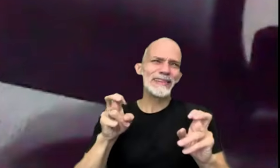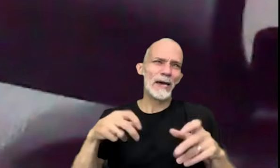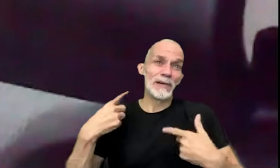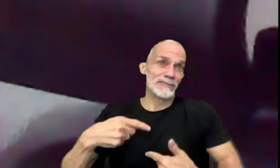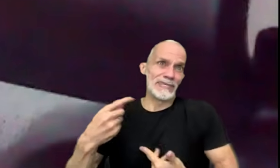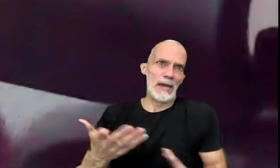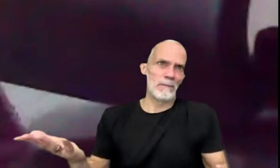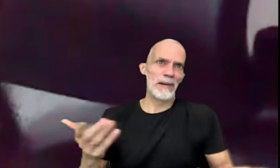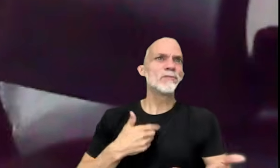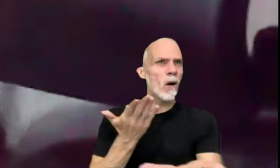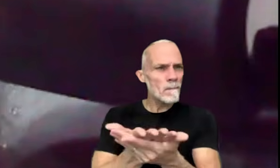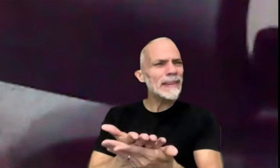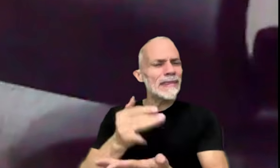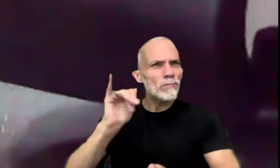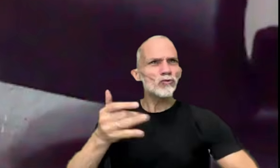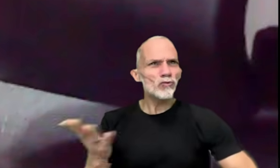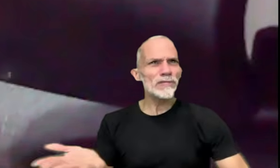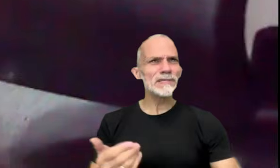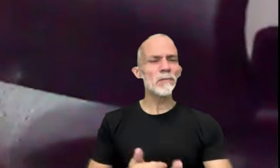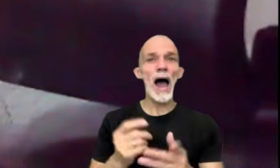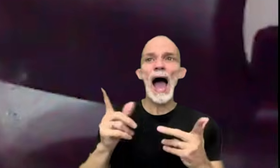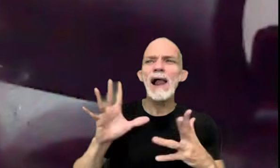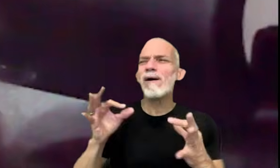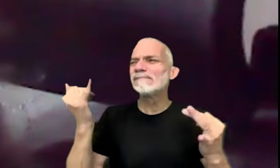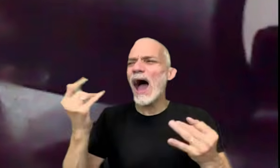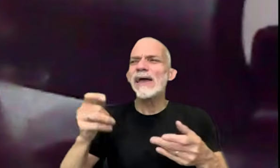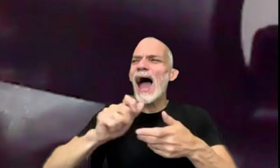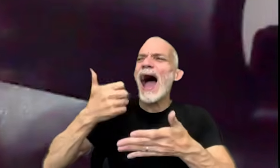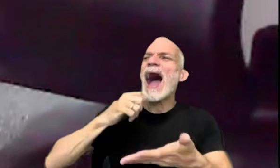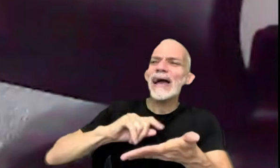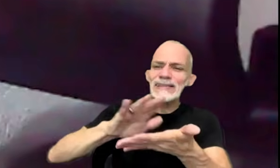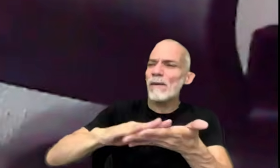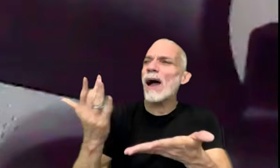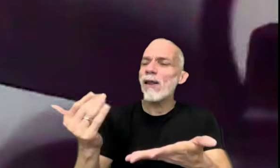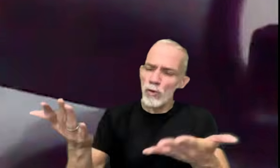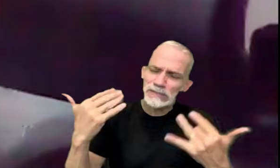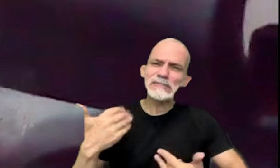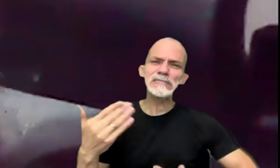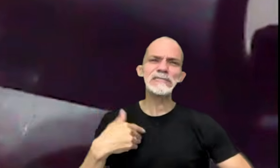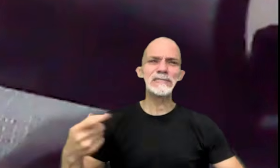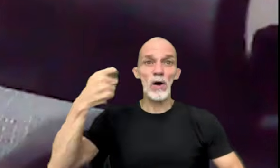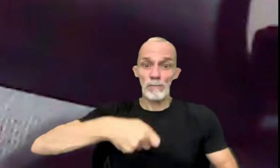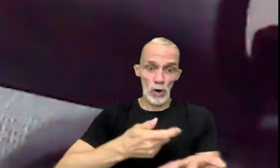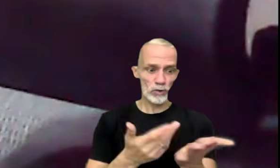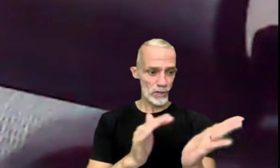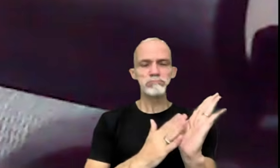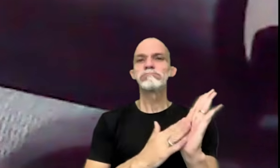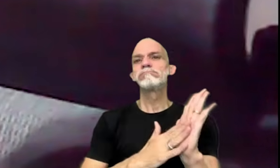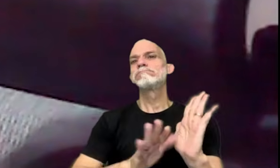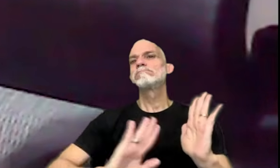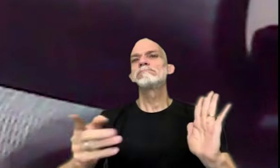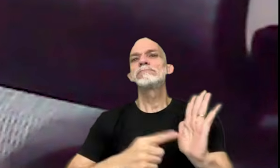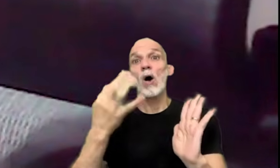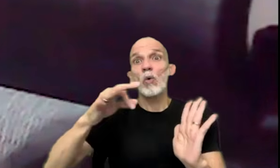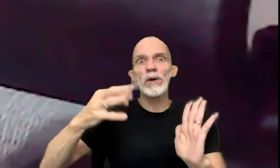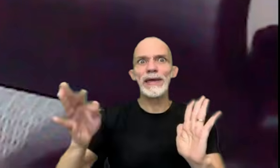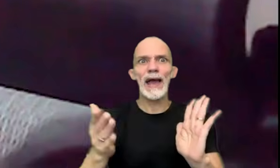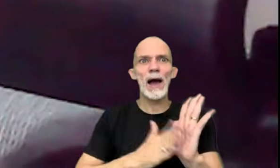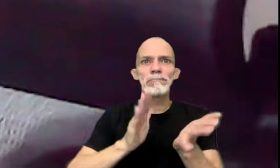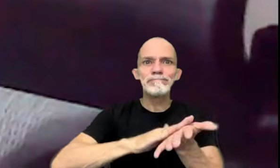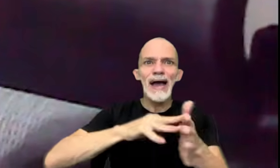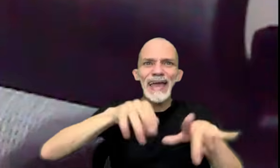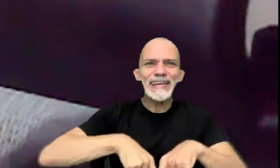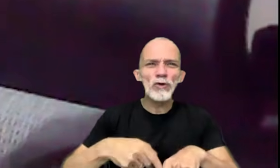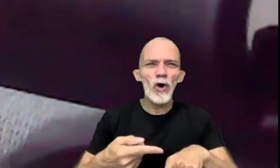tema surge siempre y lo pedimos. Si Ujú. alguien tiene algo, si alguien tiene el acta, alguien tiene algo, apórtenla porque sería la